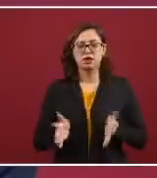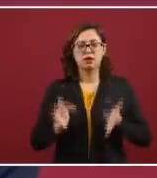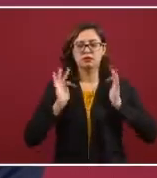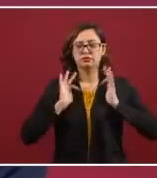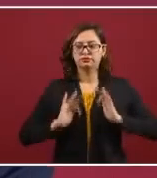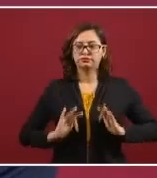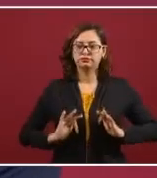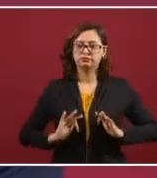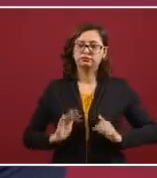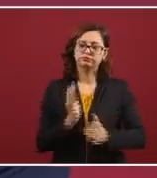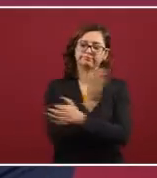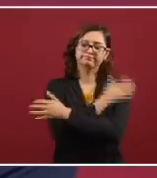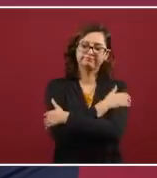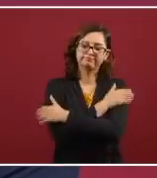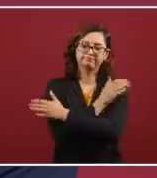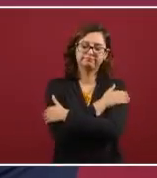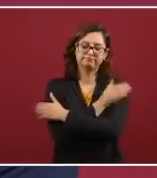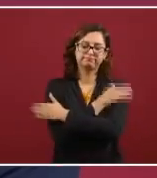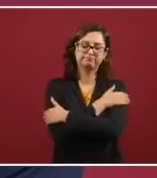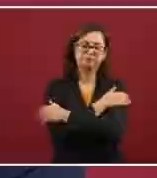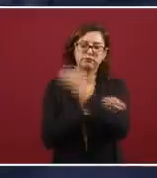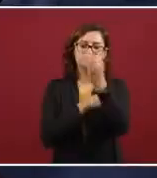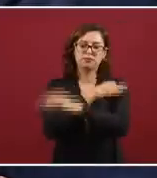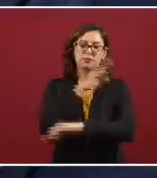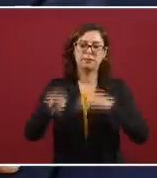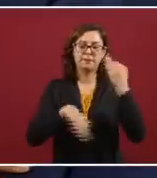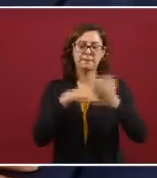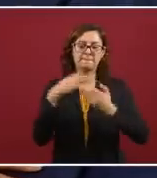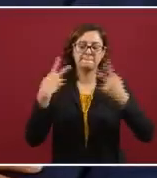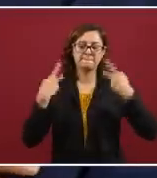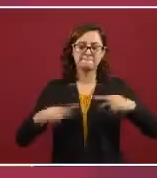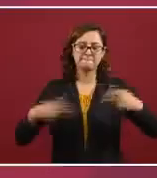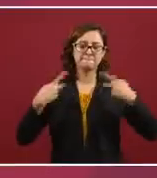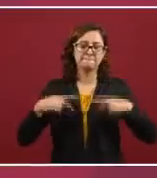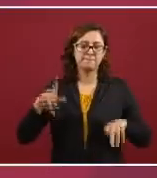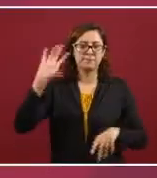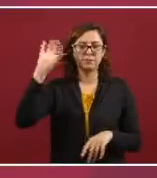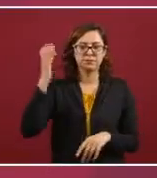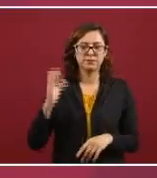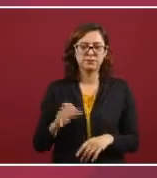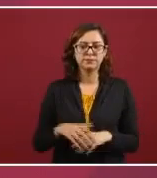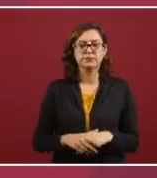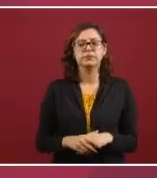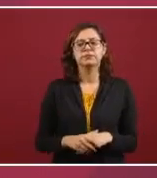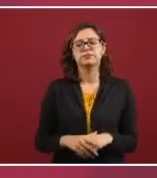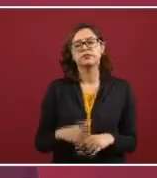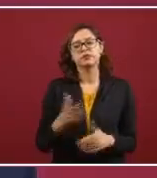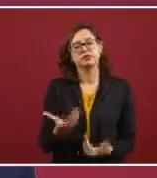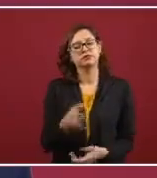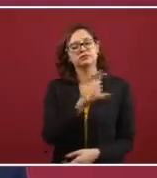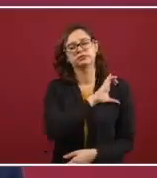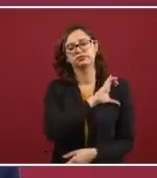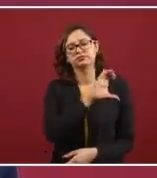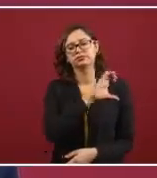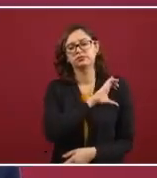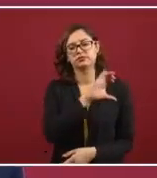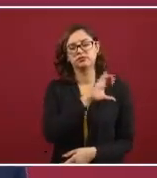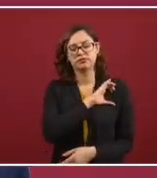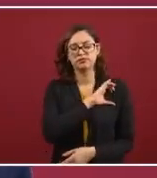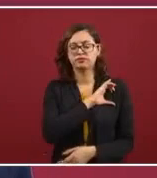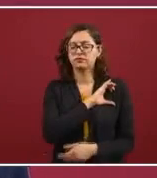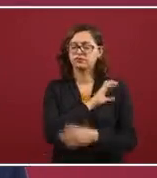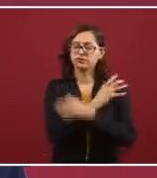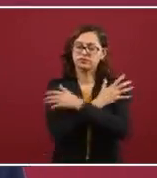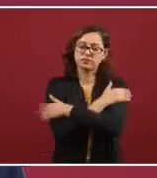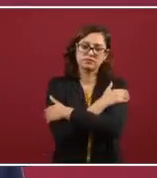mando un abrazo a toda la gente de Culiacán, todo mi afecto, todo mi